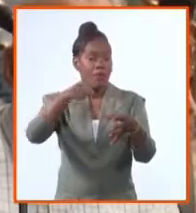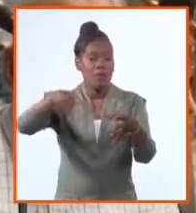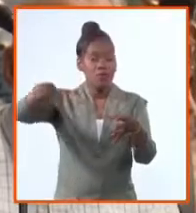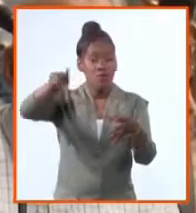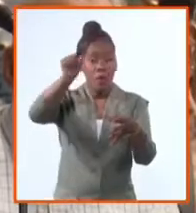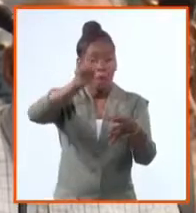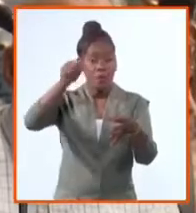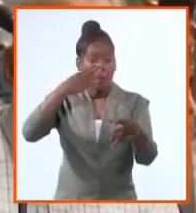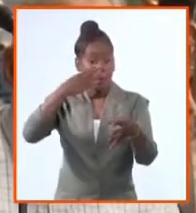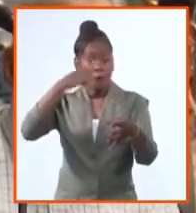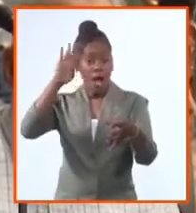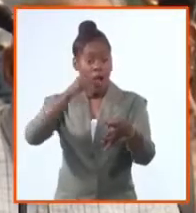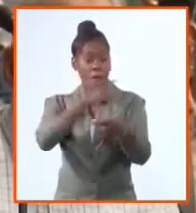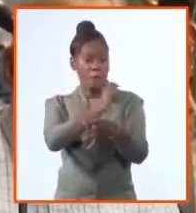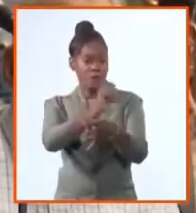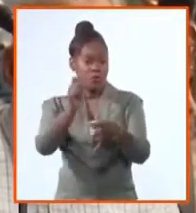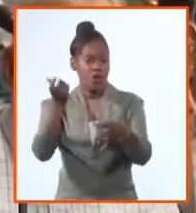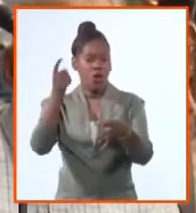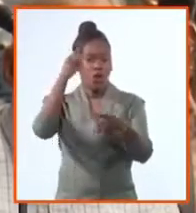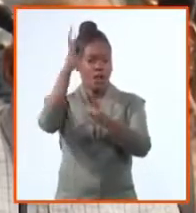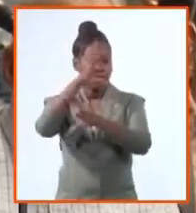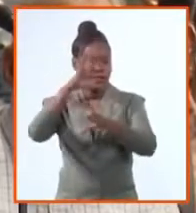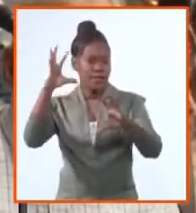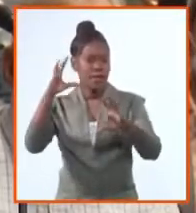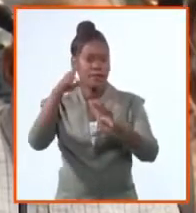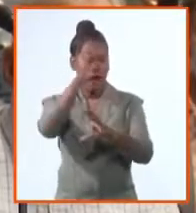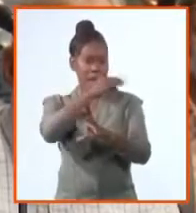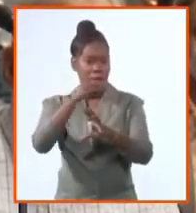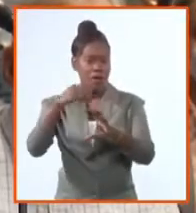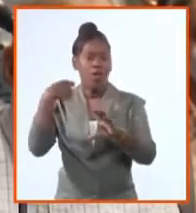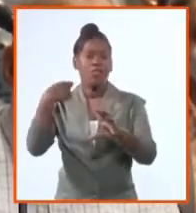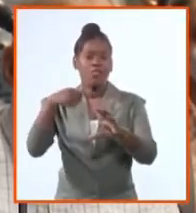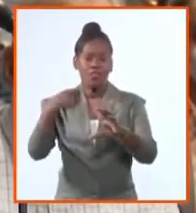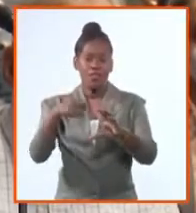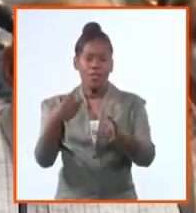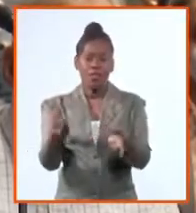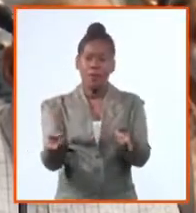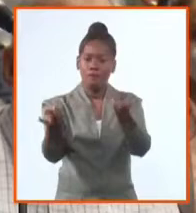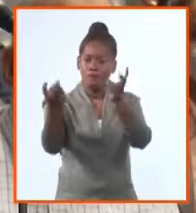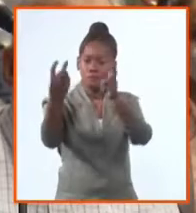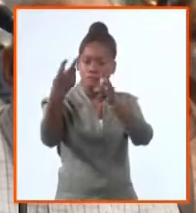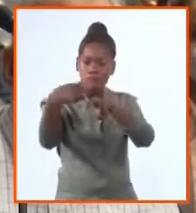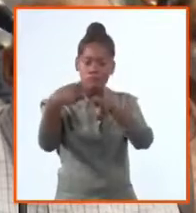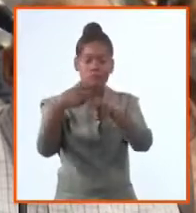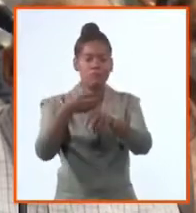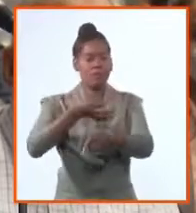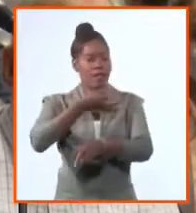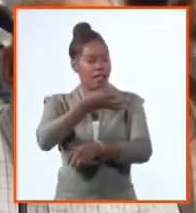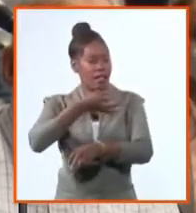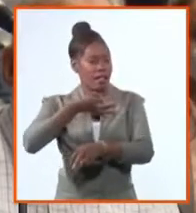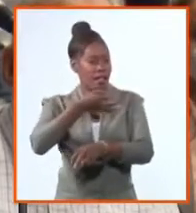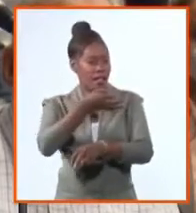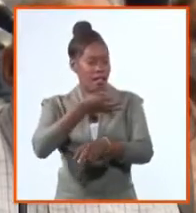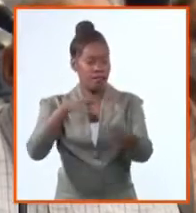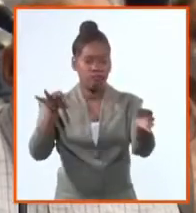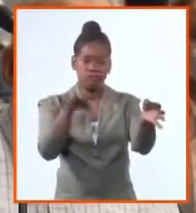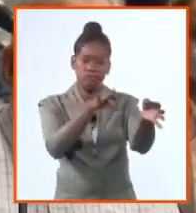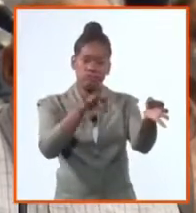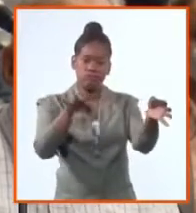están más abajo, es decir, con los niños y los adolescentes. Y eso es una enseñanza de Fidel.